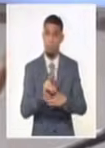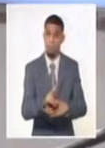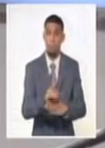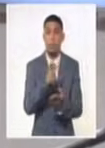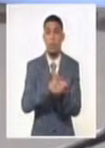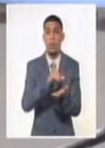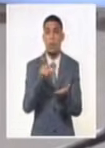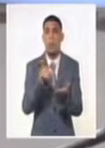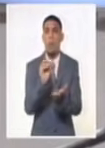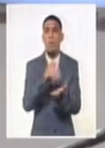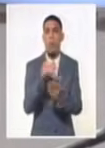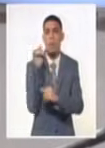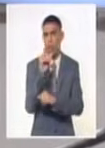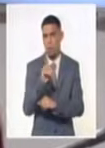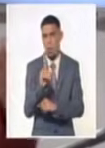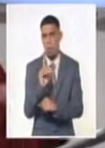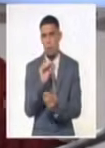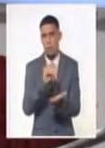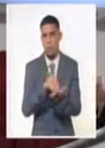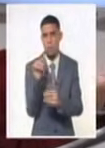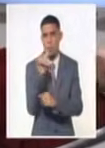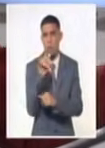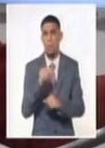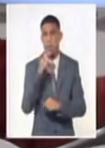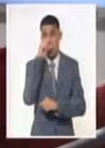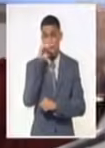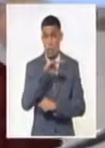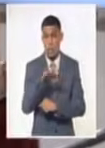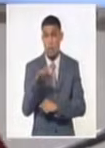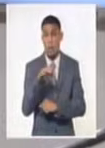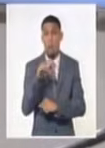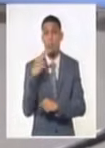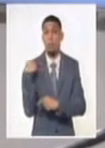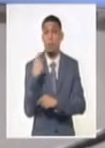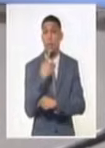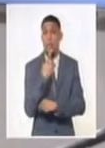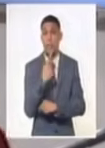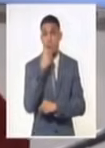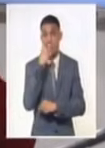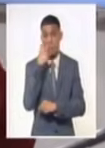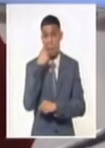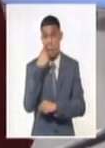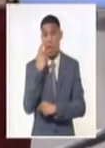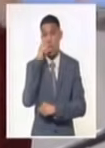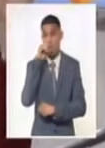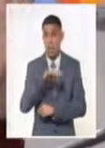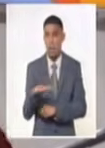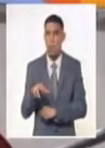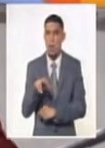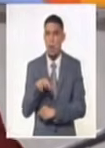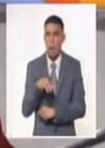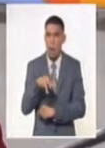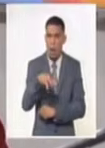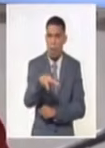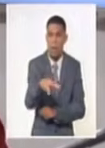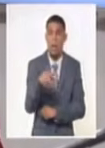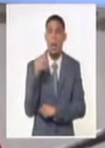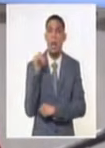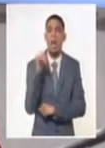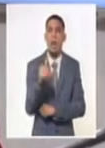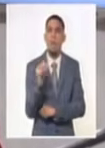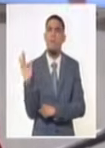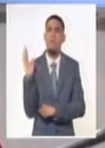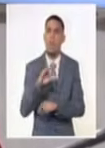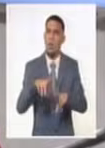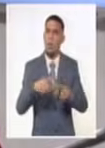el material, ¿no?, pero nos decía, bueno, este niñito camina no sé cuántas distancias, este viene, y nos narró toda esa, y cuando le preguntamos, bueno, ¿y